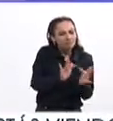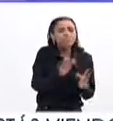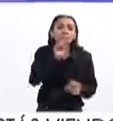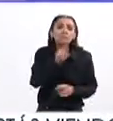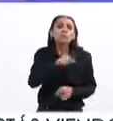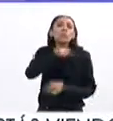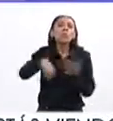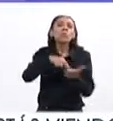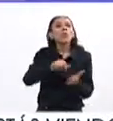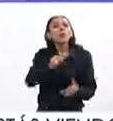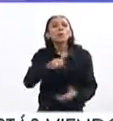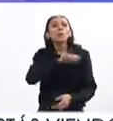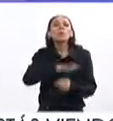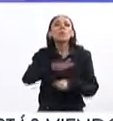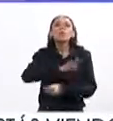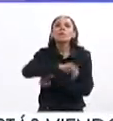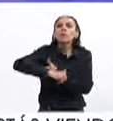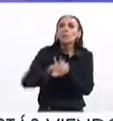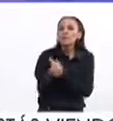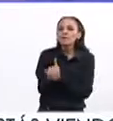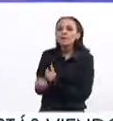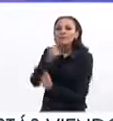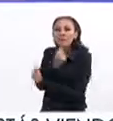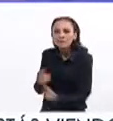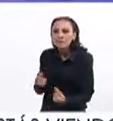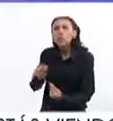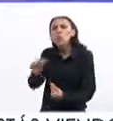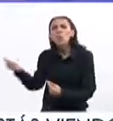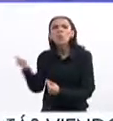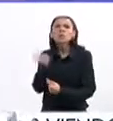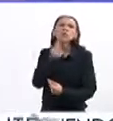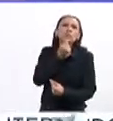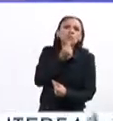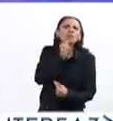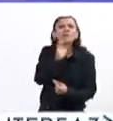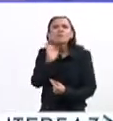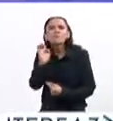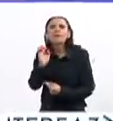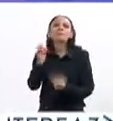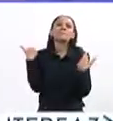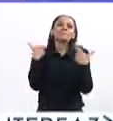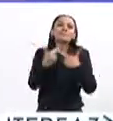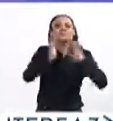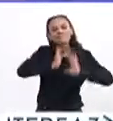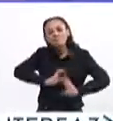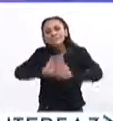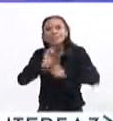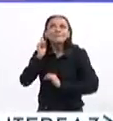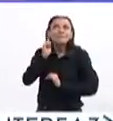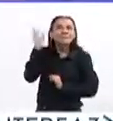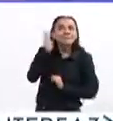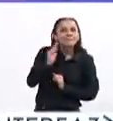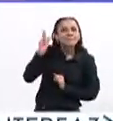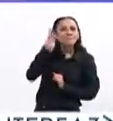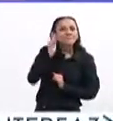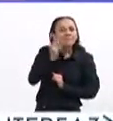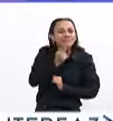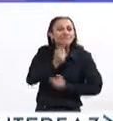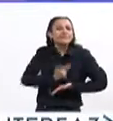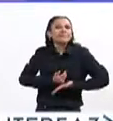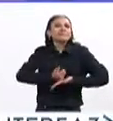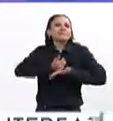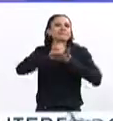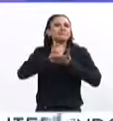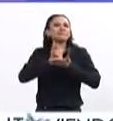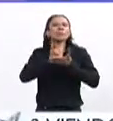guarderías, ¿no? El escuchar a los otros niños, las canciones que les hacen las maestras, ¿no? Etcétera, etcétera. Entonces, no existe una fórmula